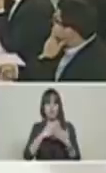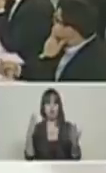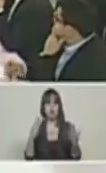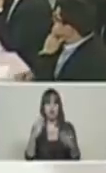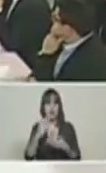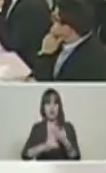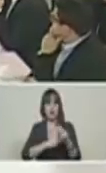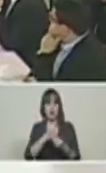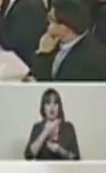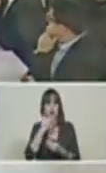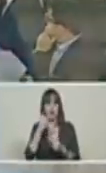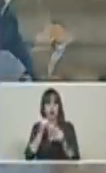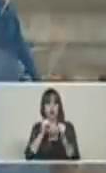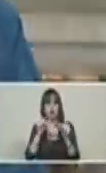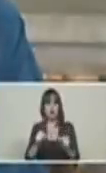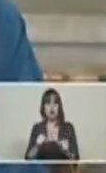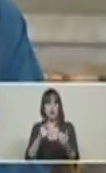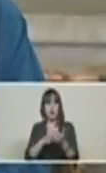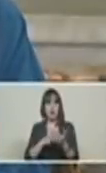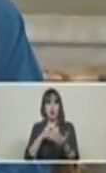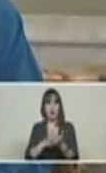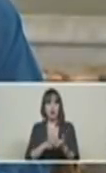perfeccionar los sistemas de remuneración.